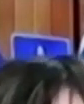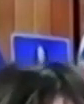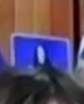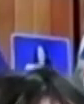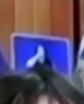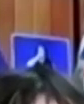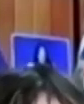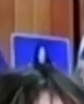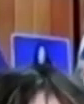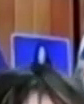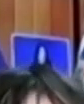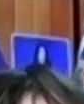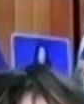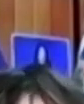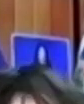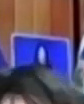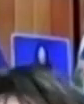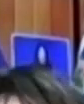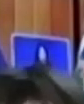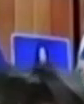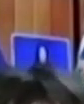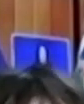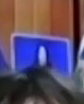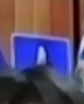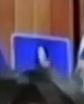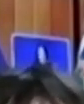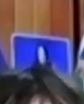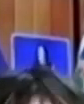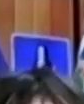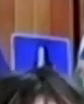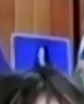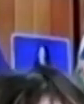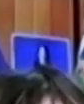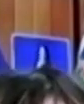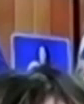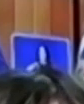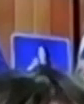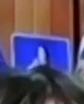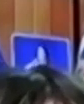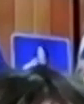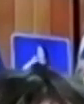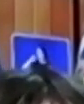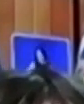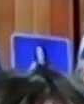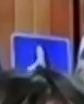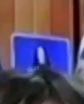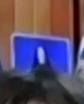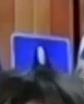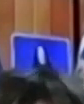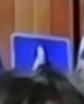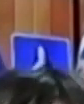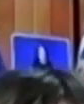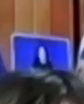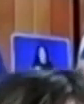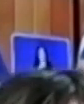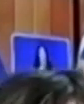un sentimento generalizado do noso grupo, darvos primeiro as grazas por contar con nos para trasladar esta iniciativa, que a mí nos